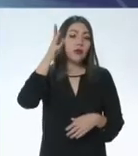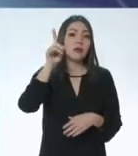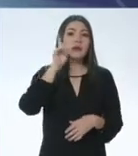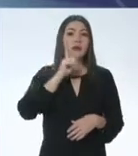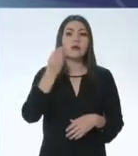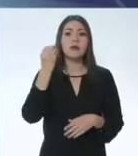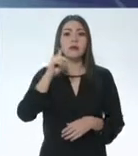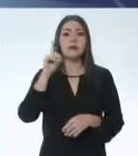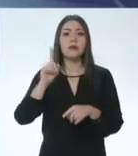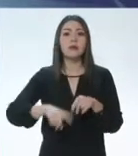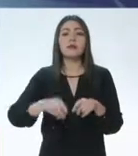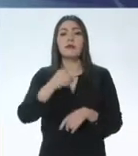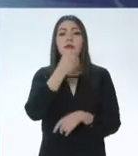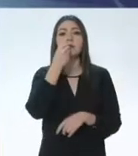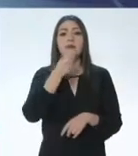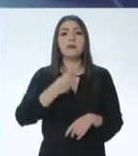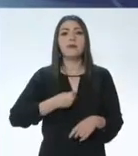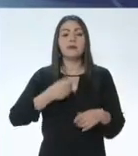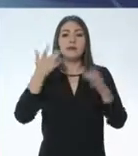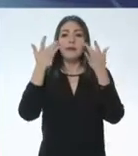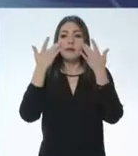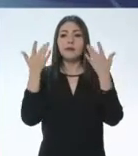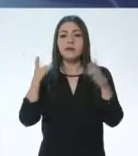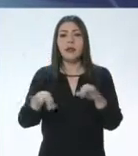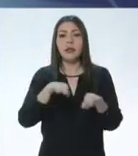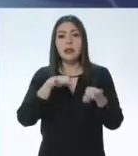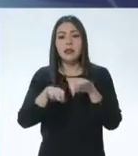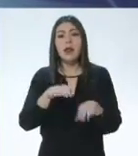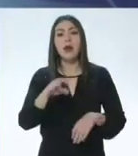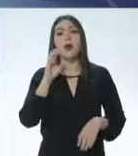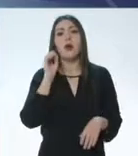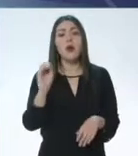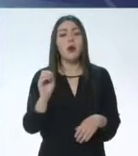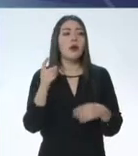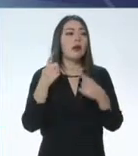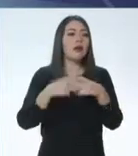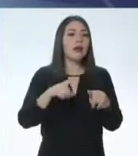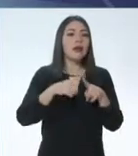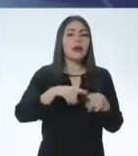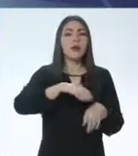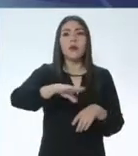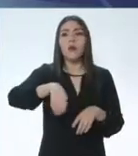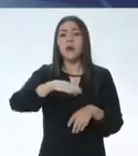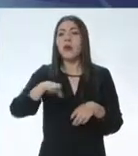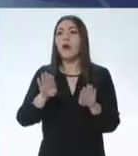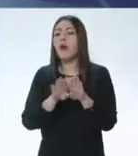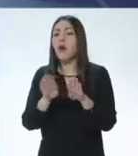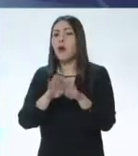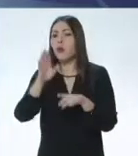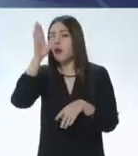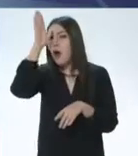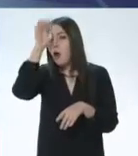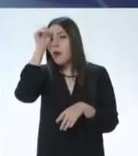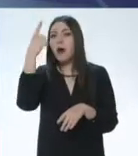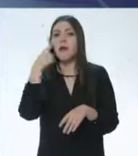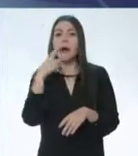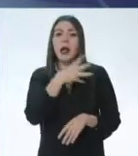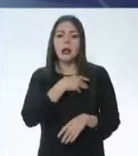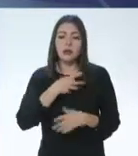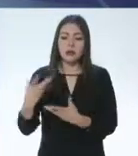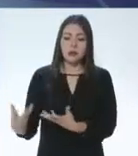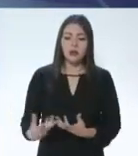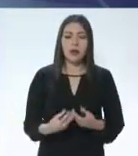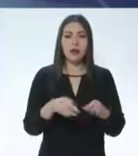retirarse del mercado laboral o incluso van a tener que buscar formas de llevar a sus hijos al trabajo, etcétera, ¿no? Digamos, se complica